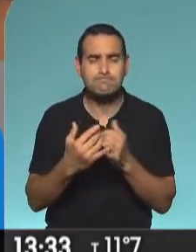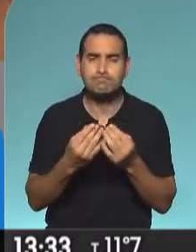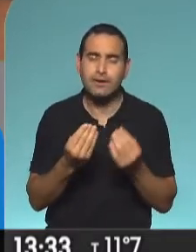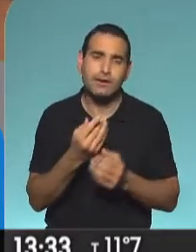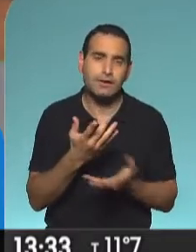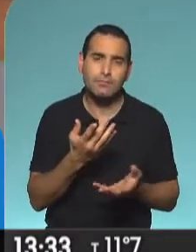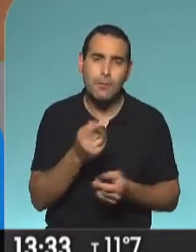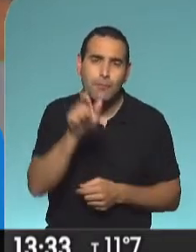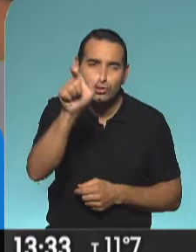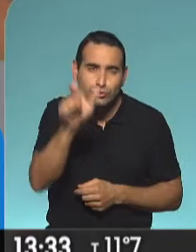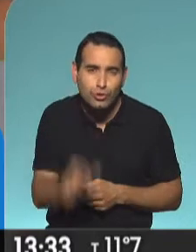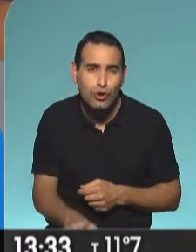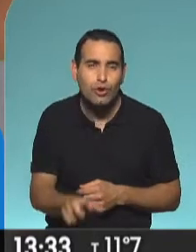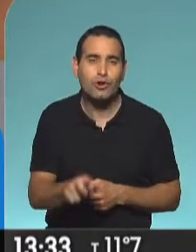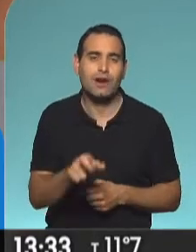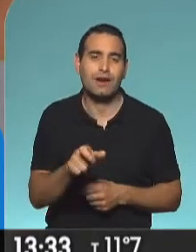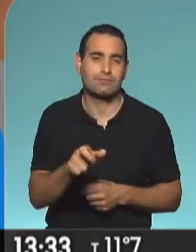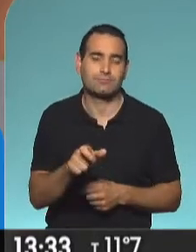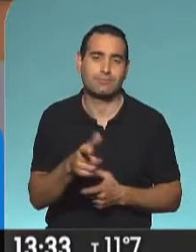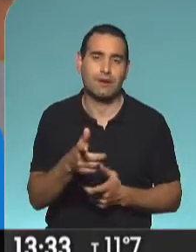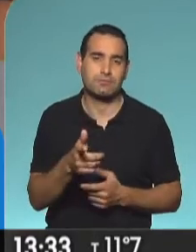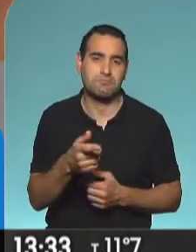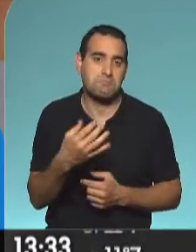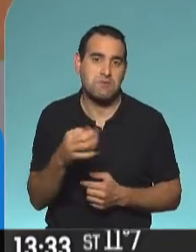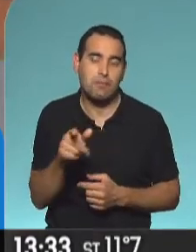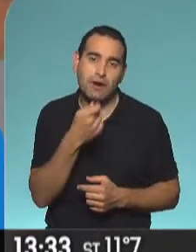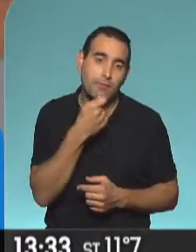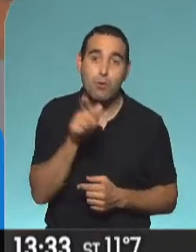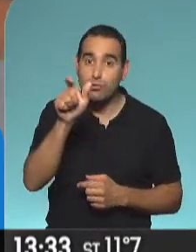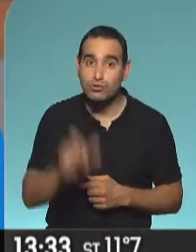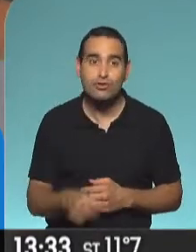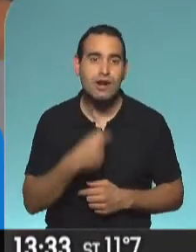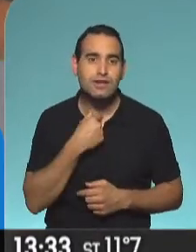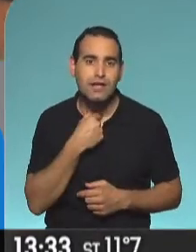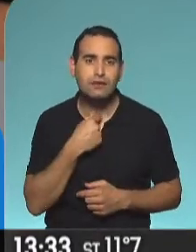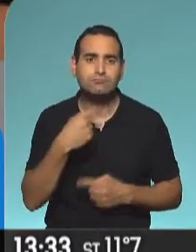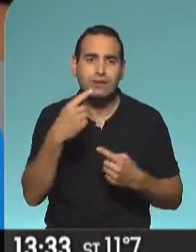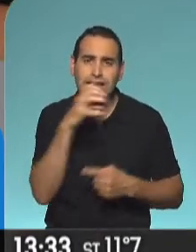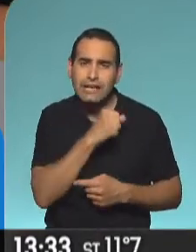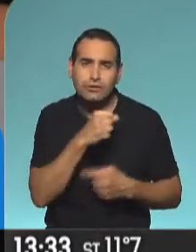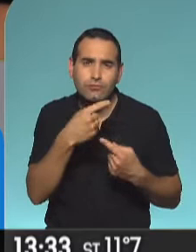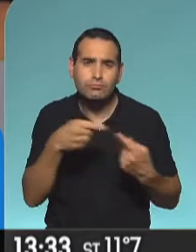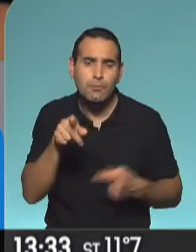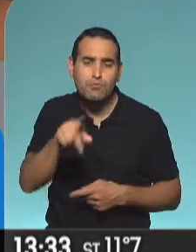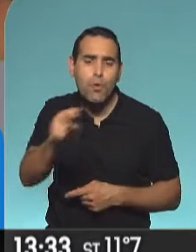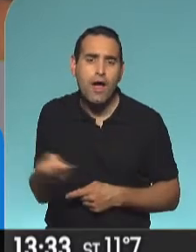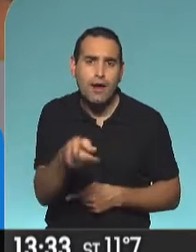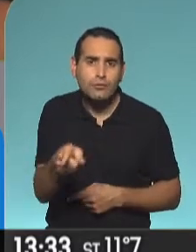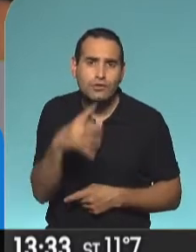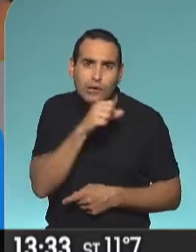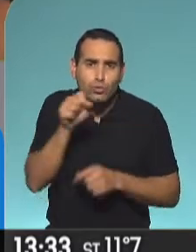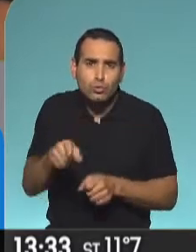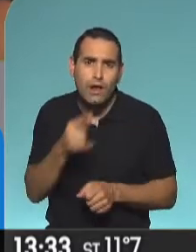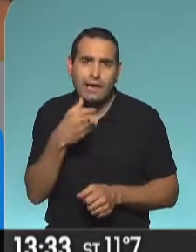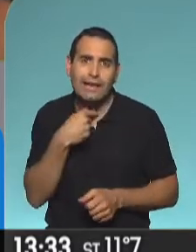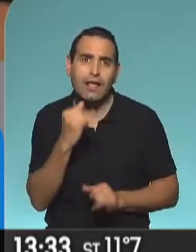cuando alguien quiere develar, no sé si hay que revelarlo o no, los misterios y los secretos de quien ya murió. Bueno, ahí va a